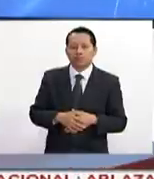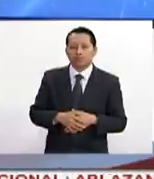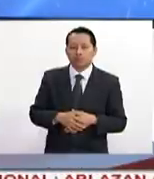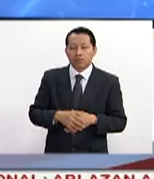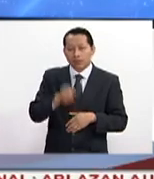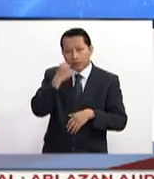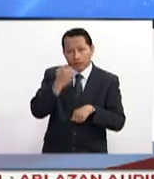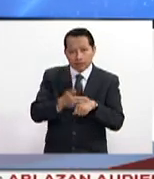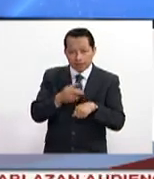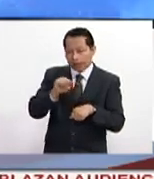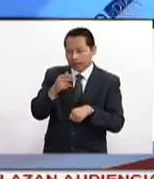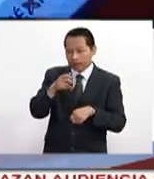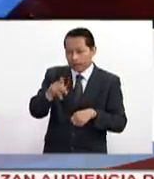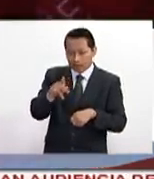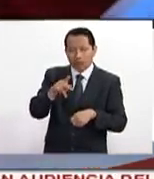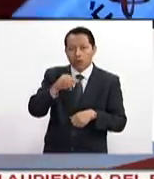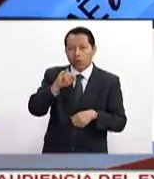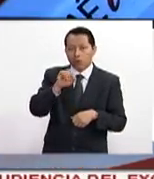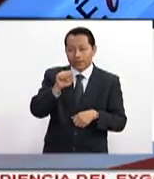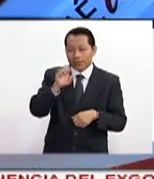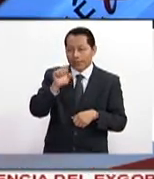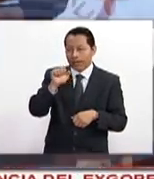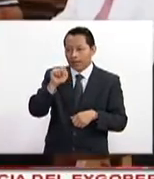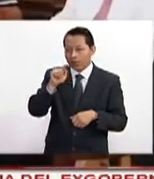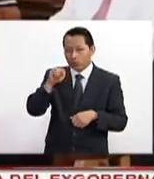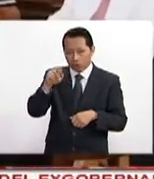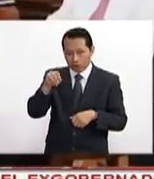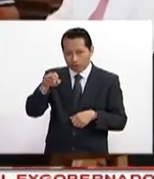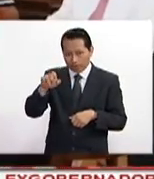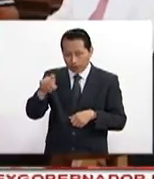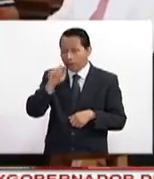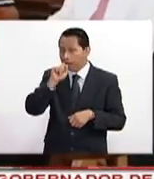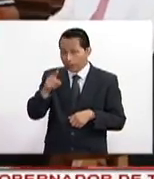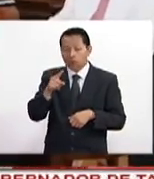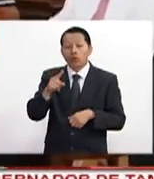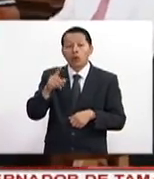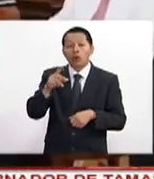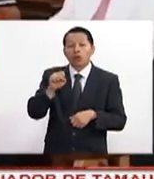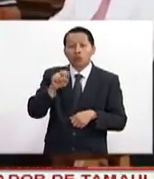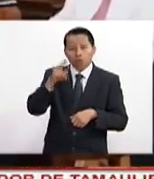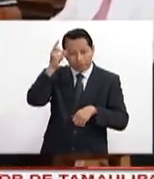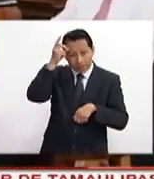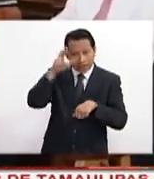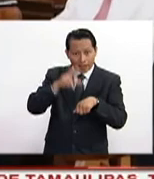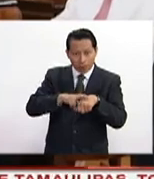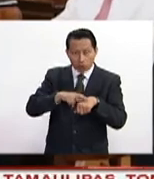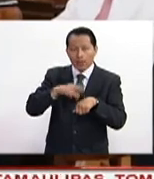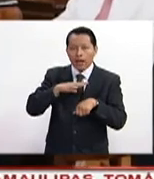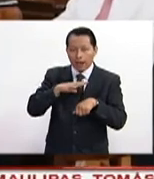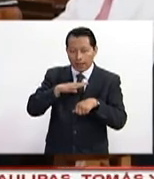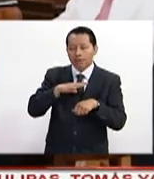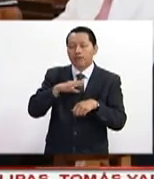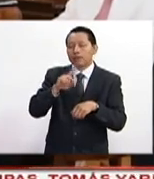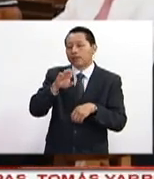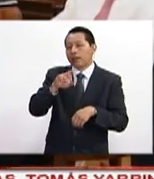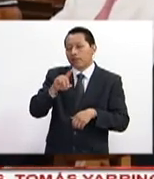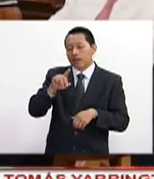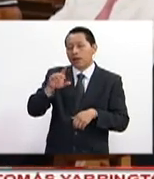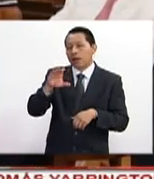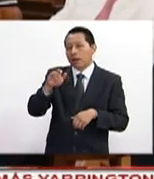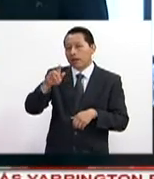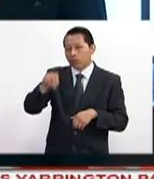Y el secretario de Hacienda, José Antonio Meade, también se reunió con el primer subdirector gerente del Fondo Monetario Internacional, David